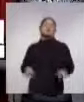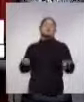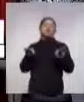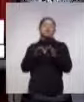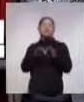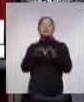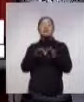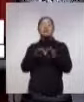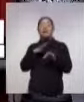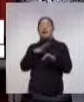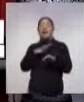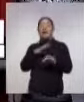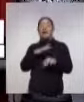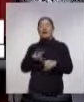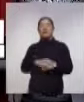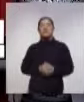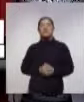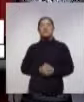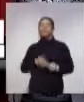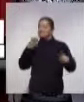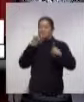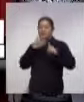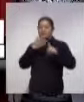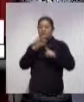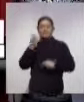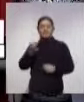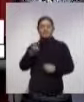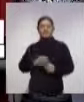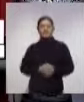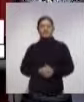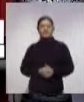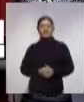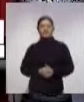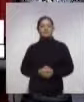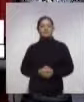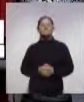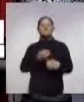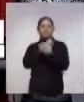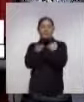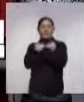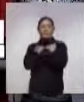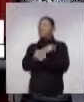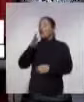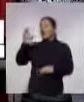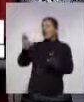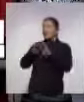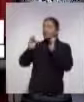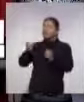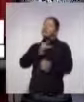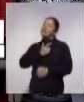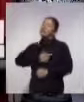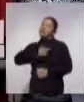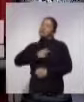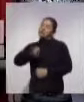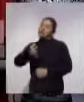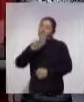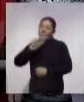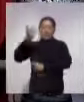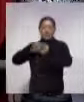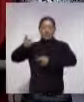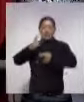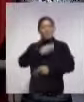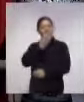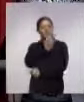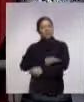importantes que está ofreciendo precisamente este organismo educativo. ¿Qué tal? ¿Cómo está? Qué gusto saludarla. Bienvenida. Buenas tardes.